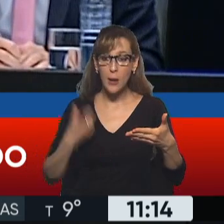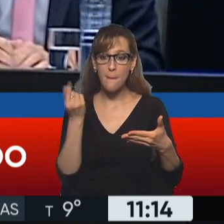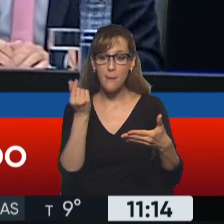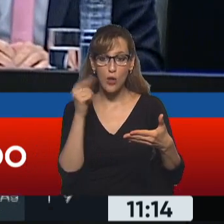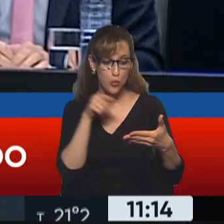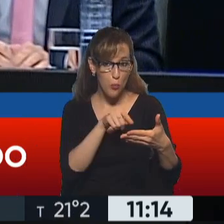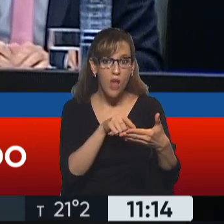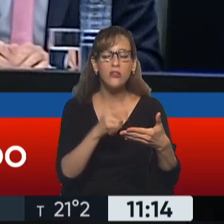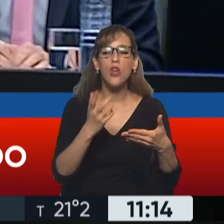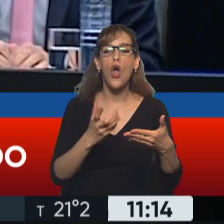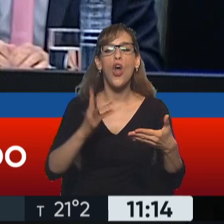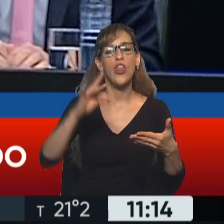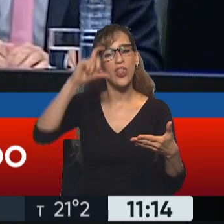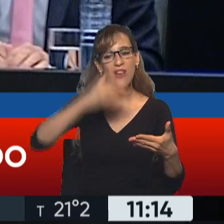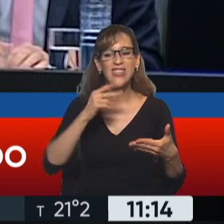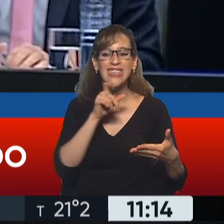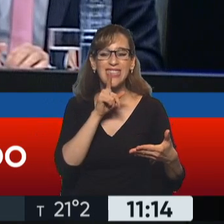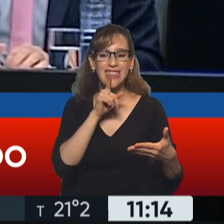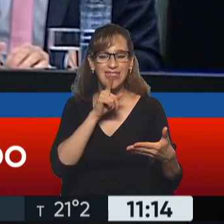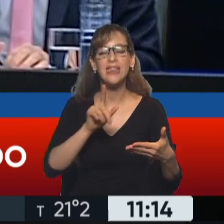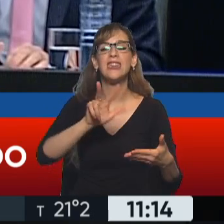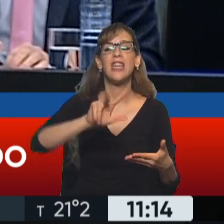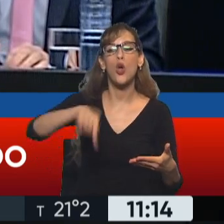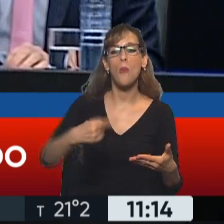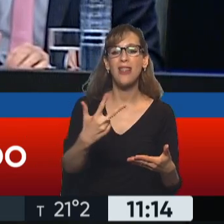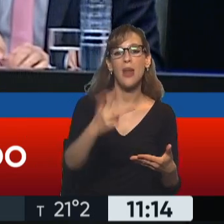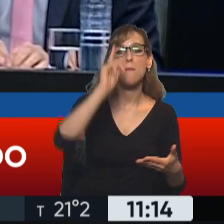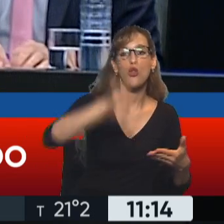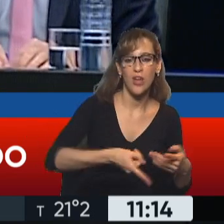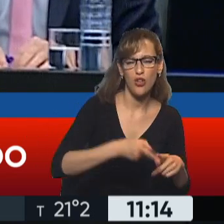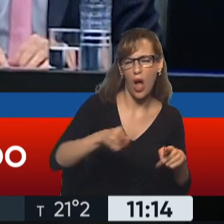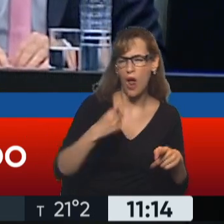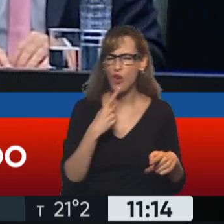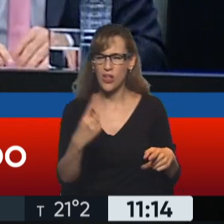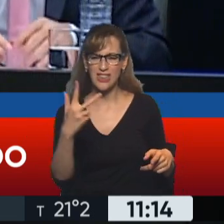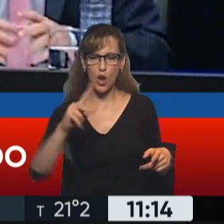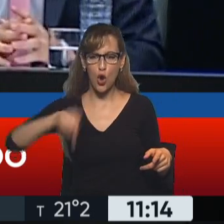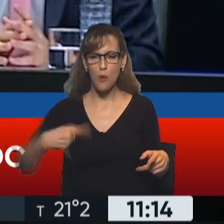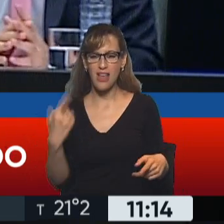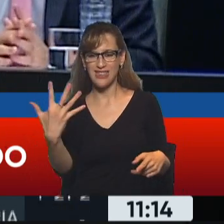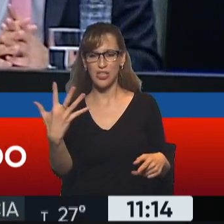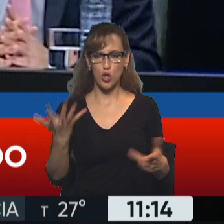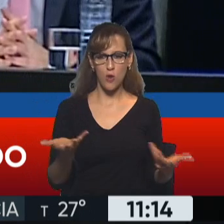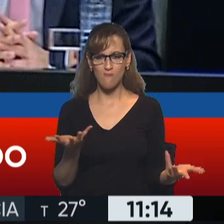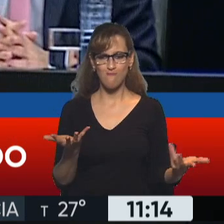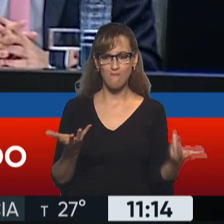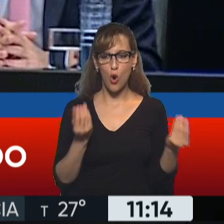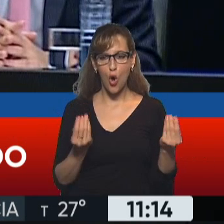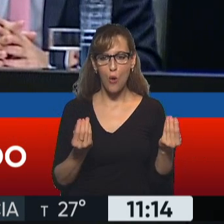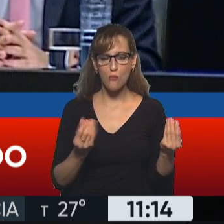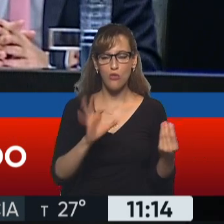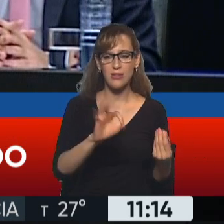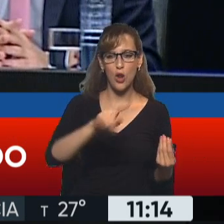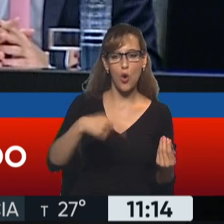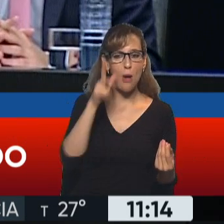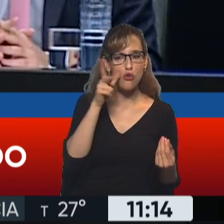meta del 3,3% y ahora usted habla de 2,5%. Quería saber cómo se va a lograr esa reducción de 0,8 puntos con